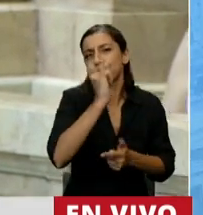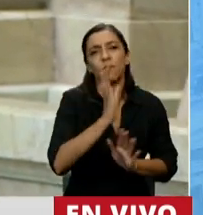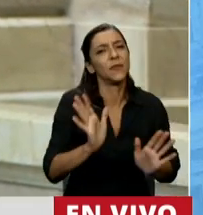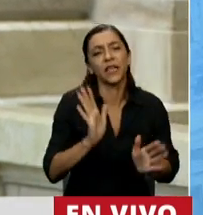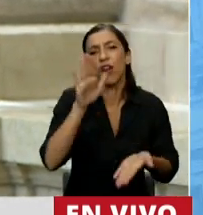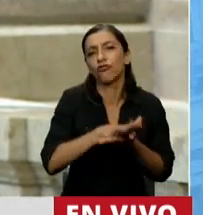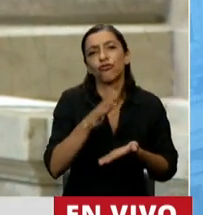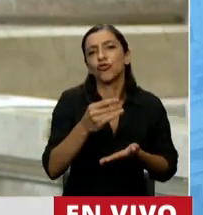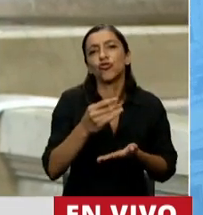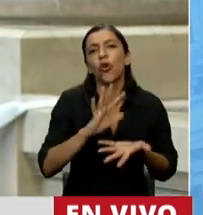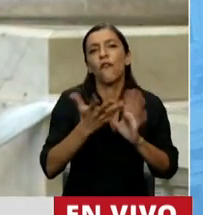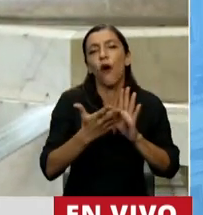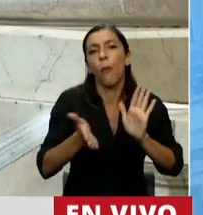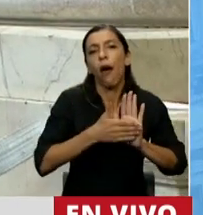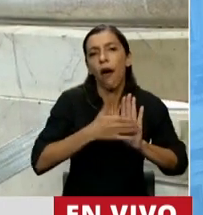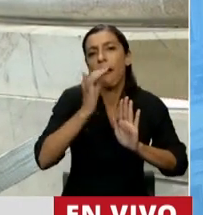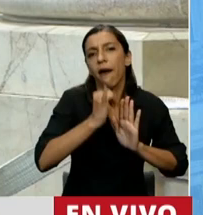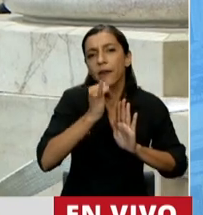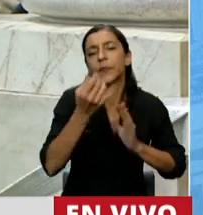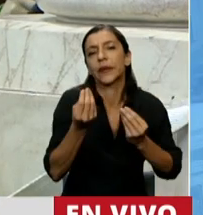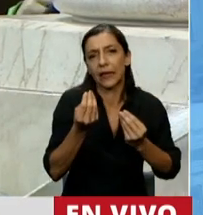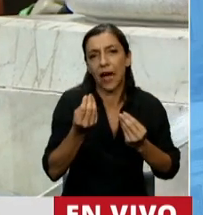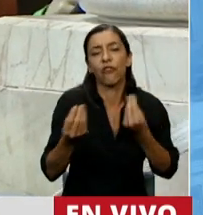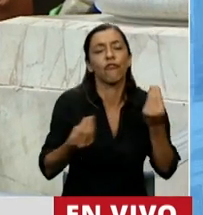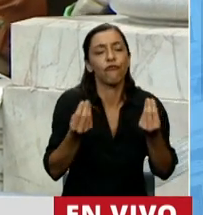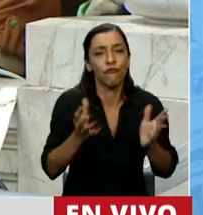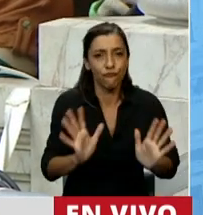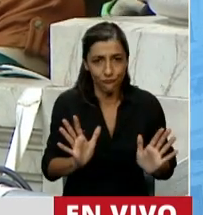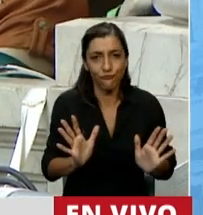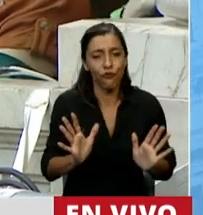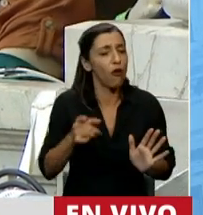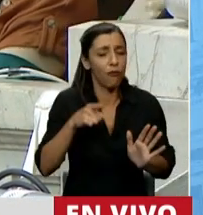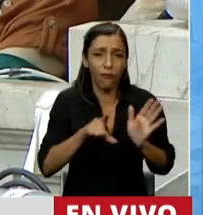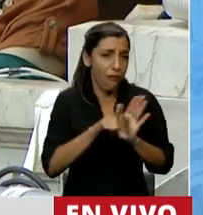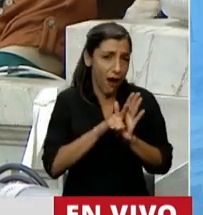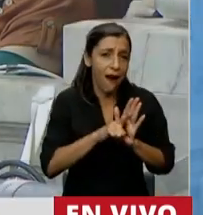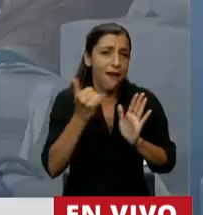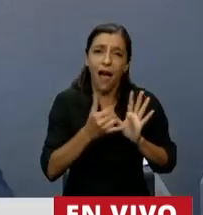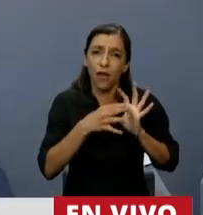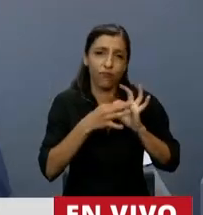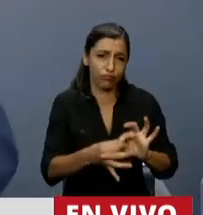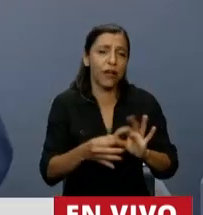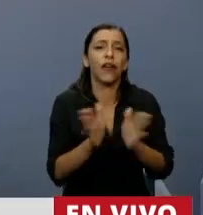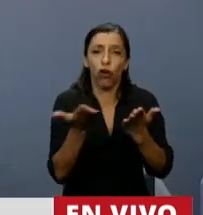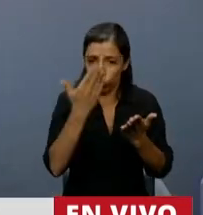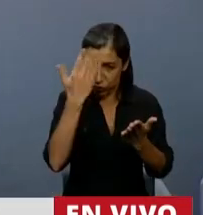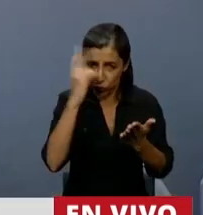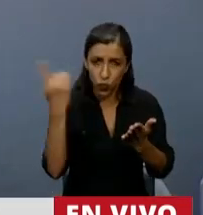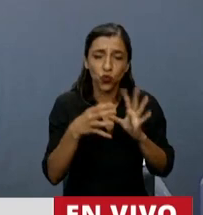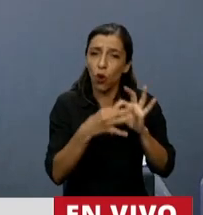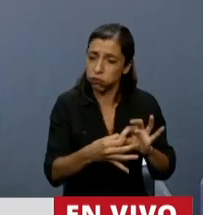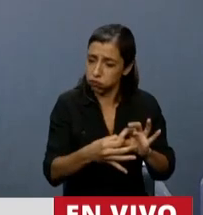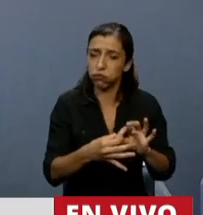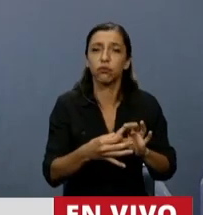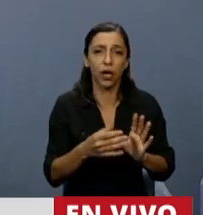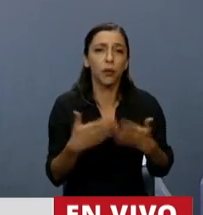el análisis y en la justificación de que esta ley reúne todos los requisitos legales y constitucionales que nos